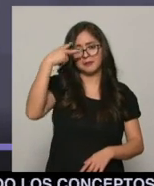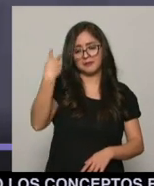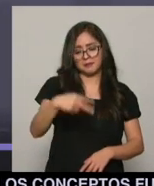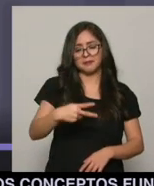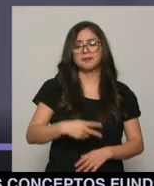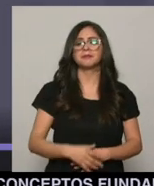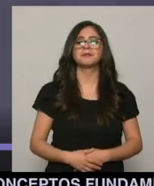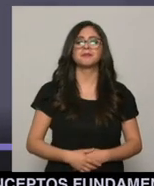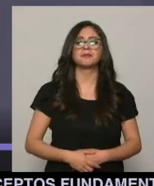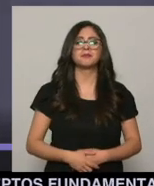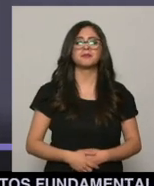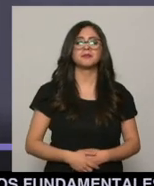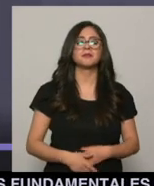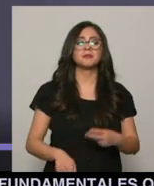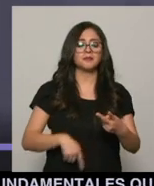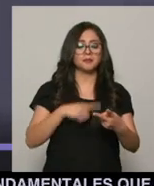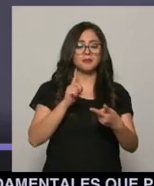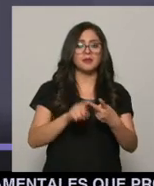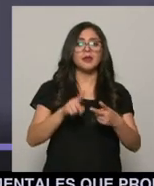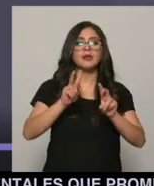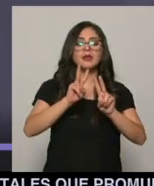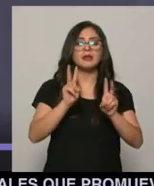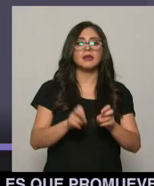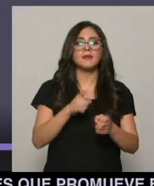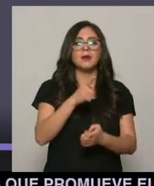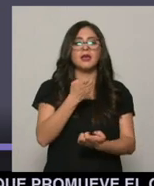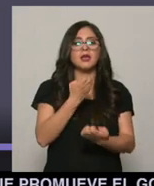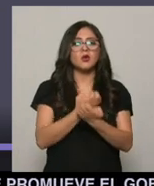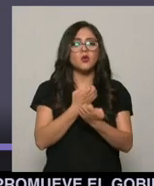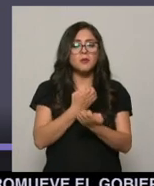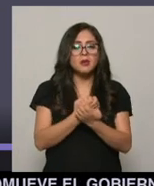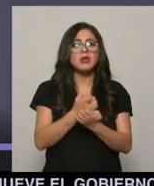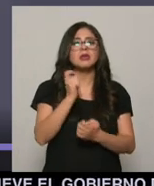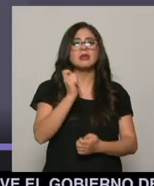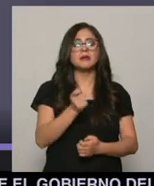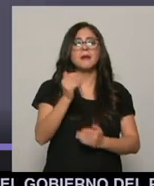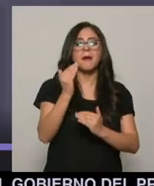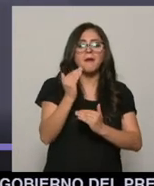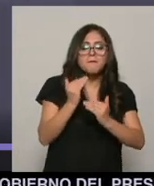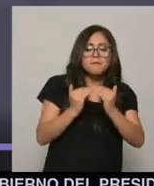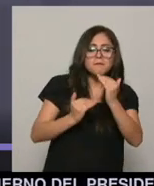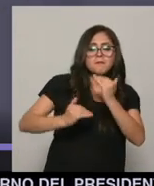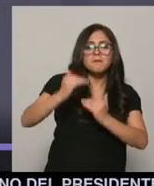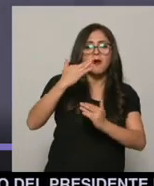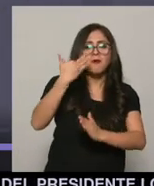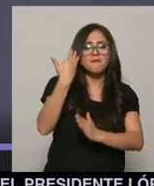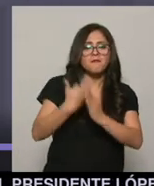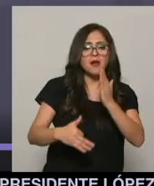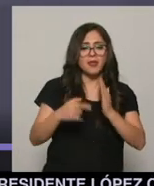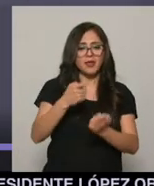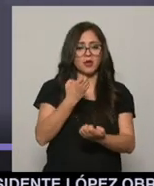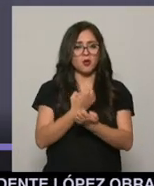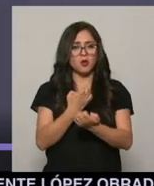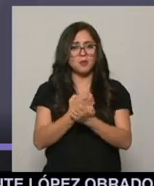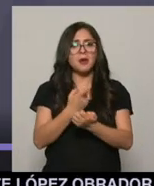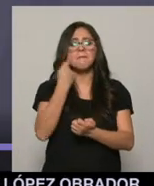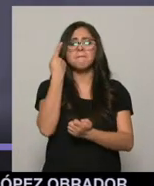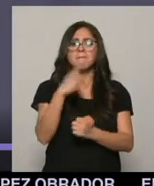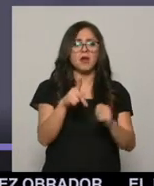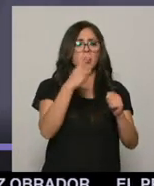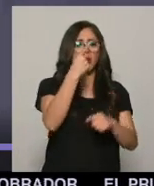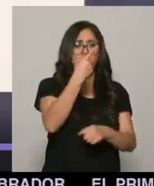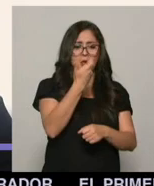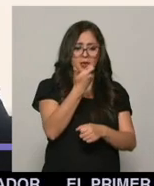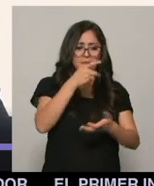en términos de la economía, si bien hay un muy escaso crecimiento económico, sin embargo hay una gran estabilidad